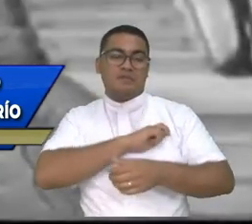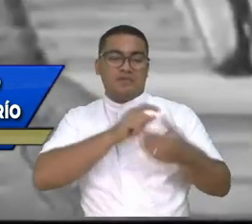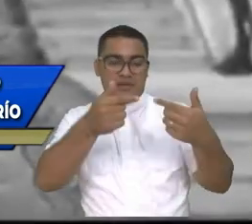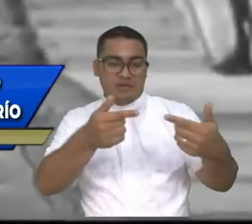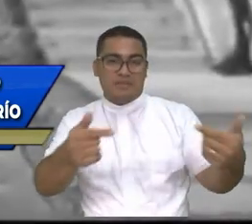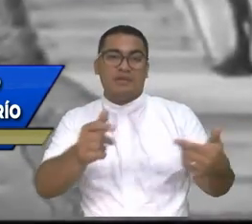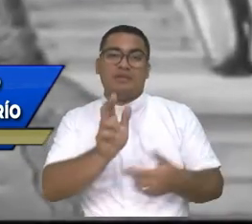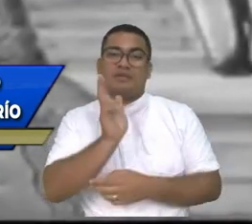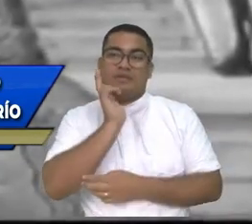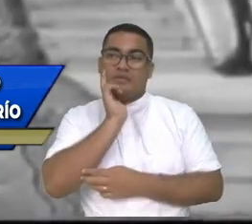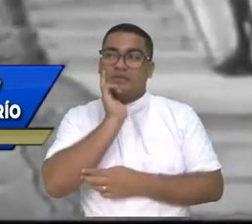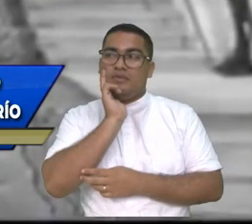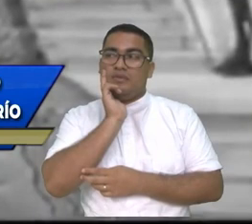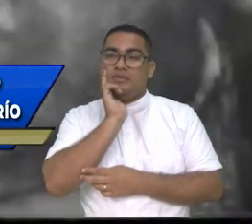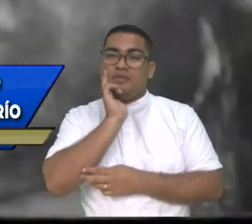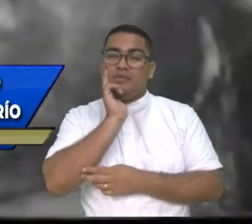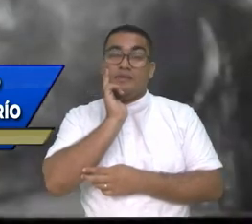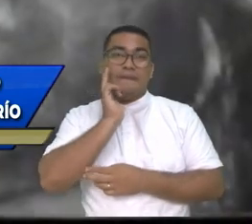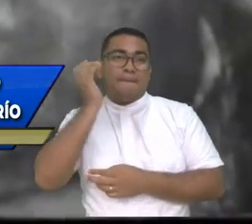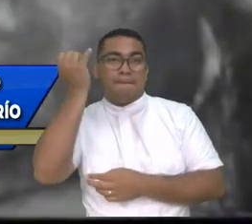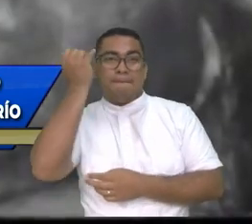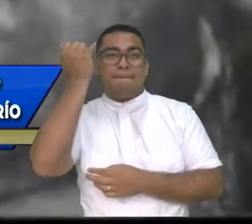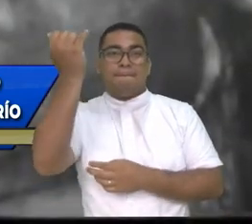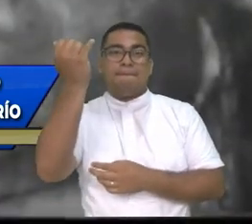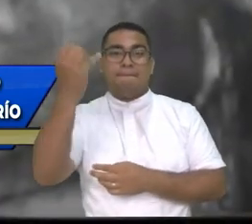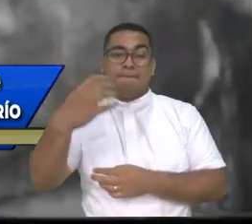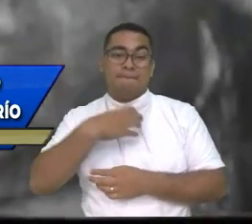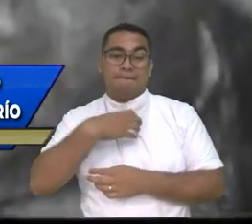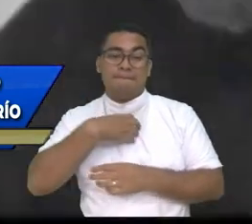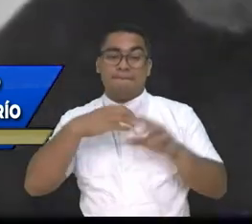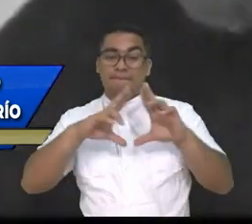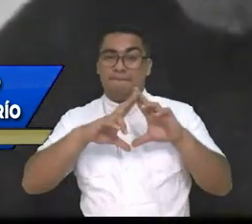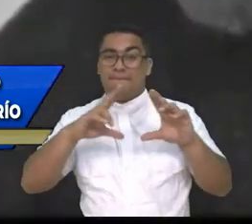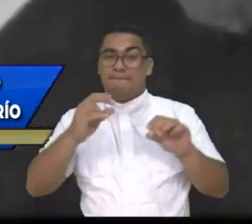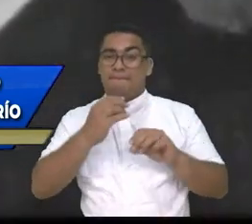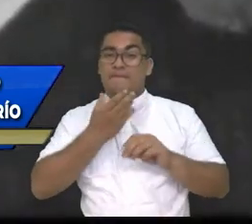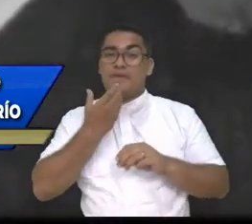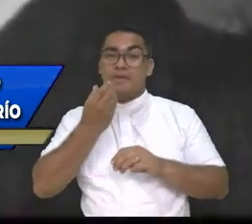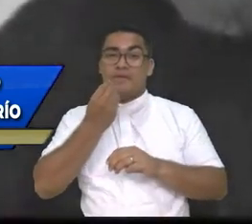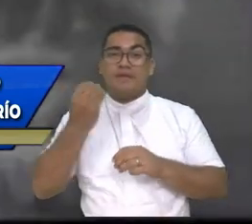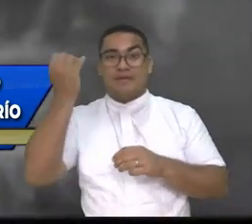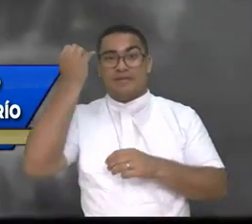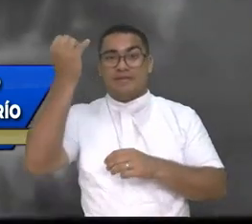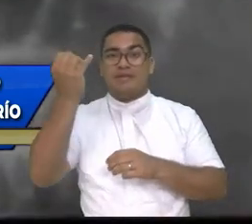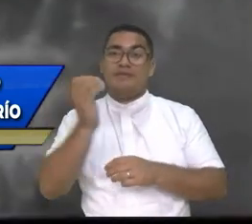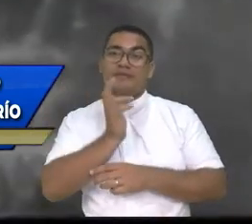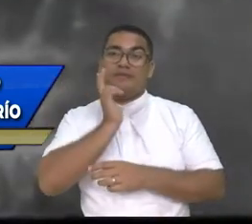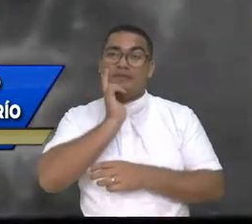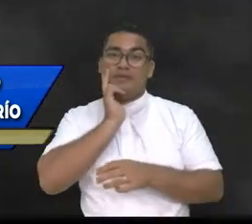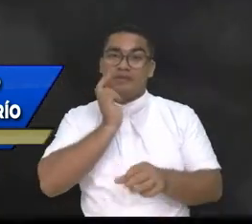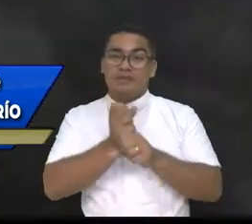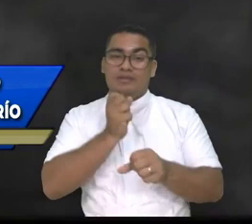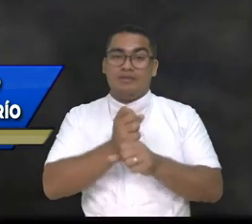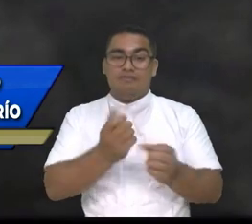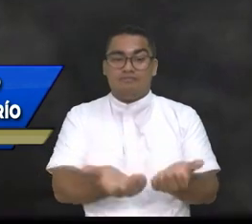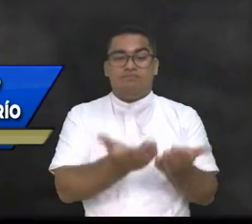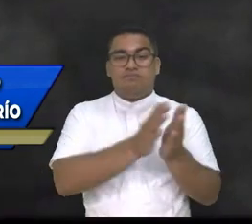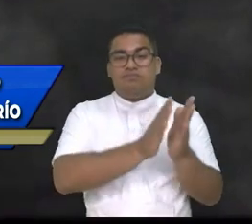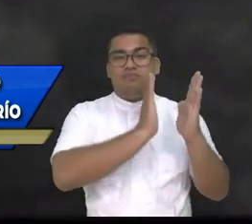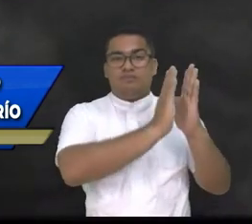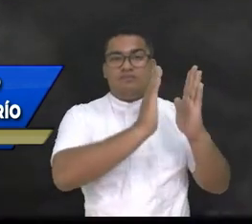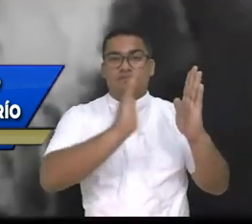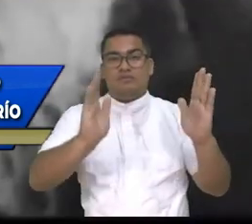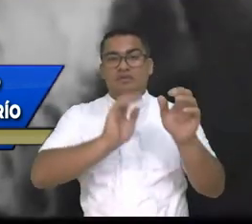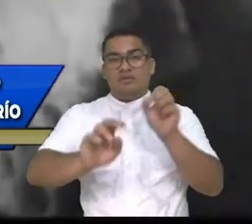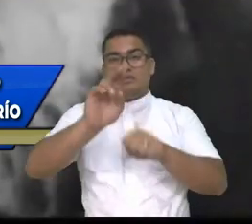él tuvo la audacia, un nicaragüense joven, después de haber trabajado en la Biblioteca Nacional